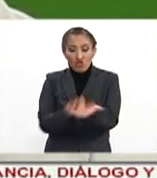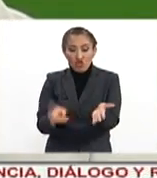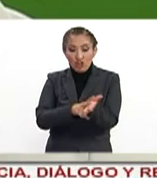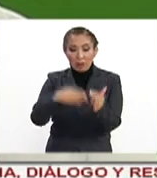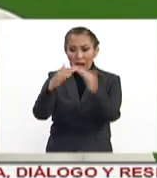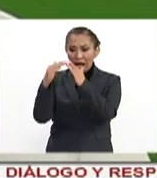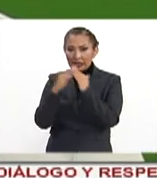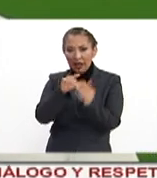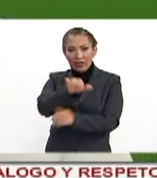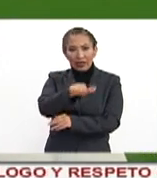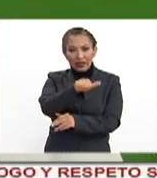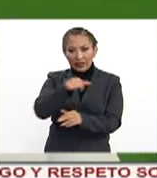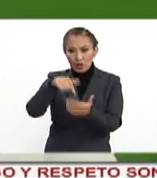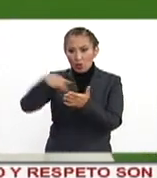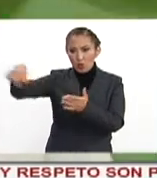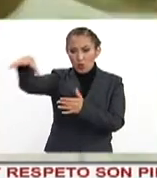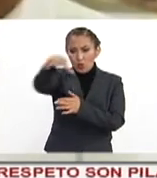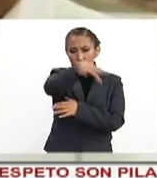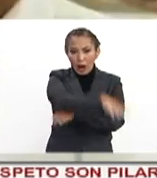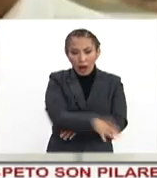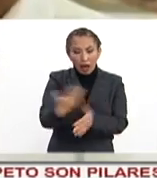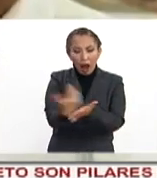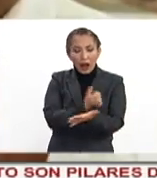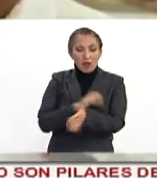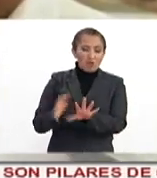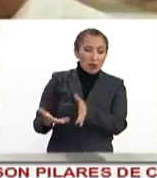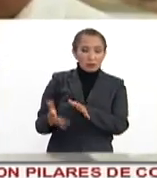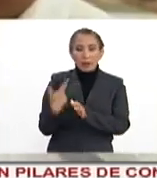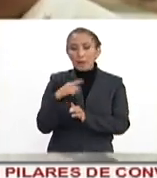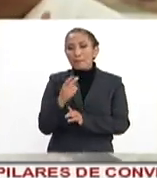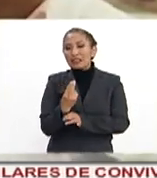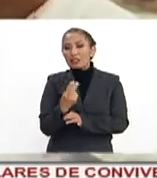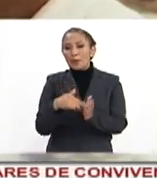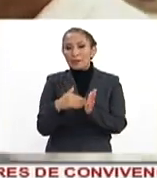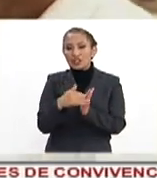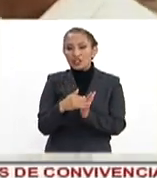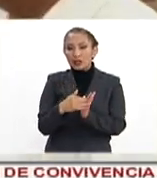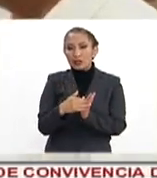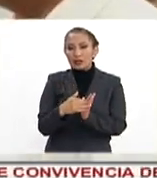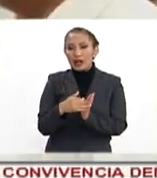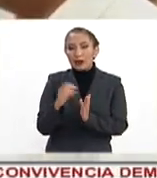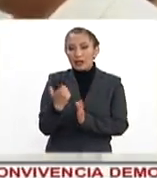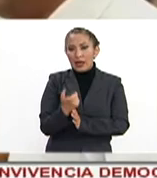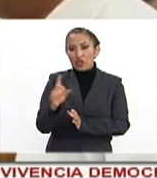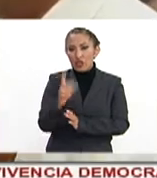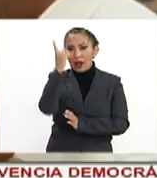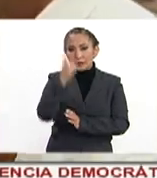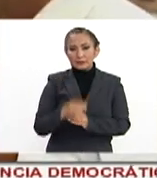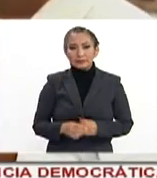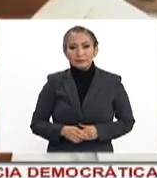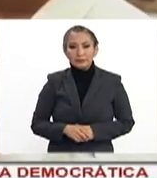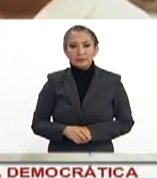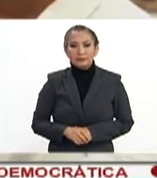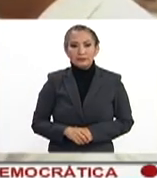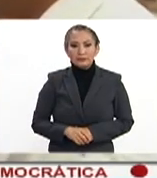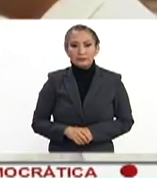un inmueble de 16 lotes y obtuvieron ganancias de por lo menos 25 millones de dólares.